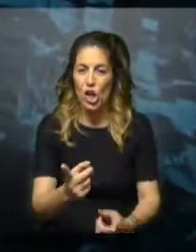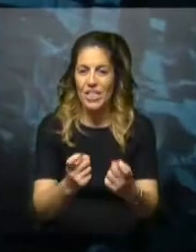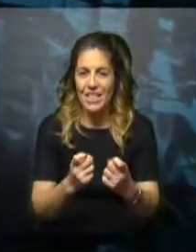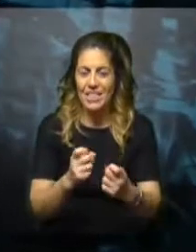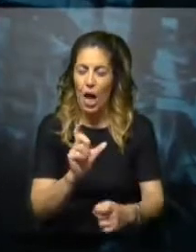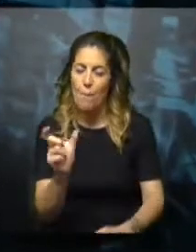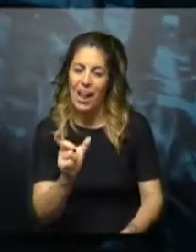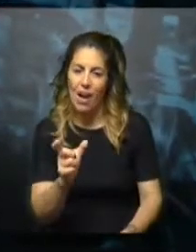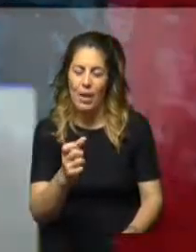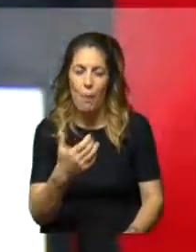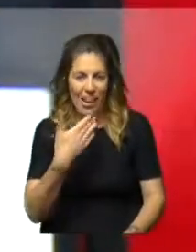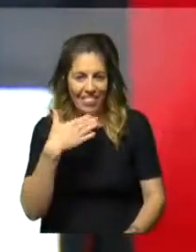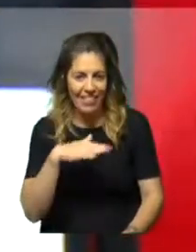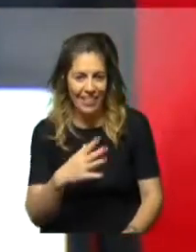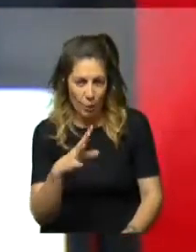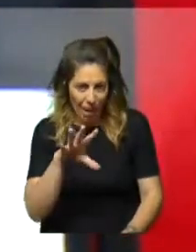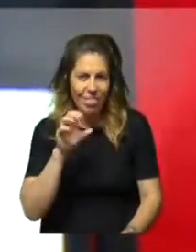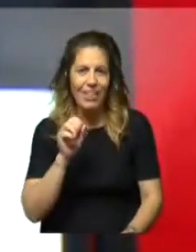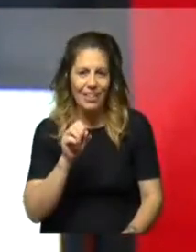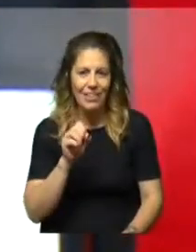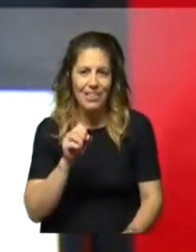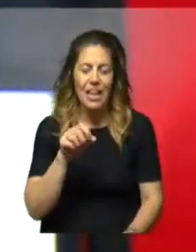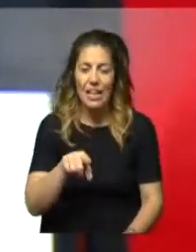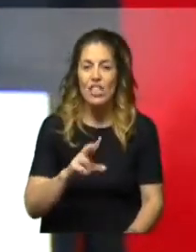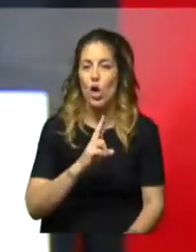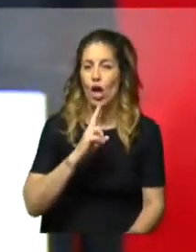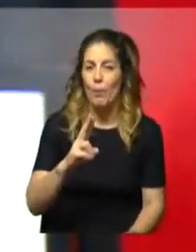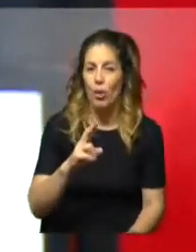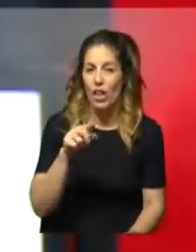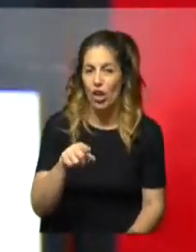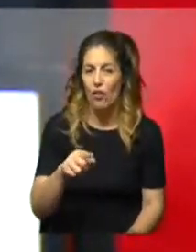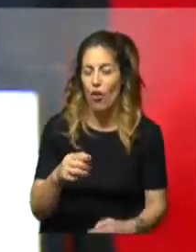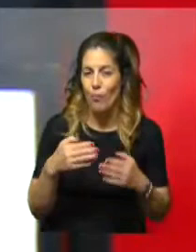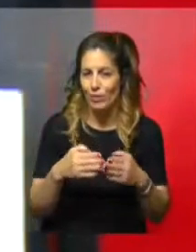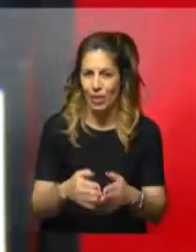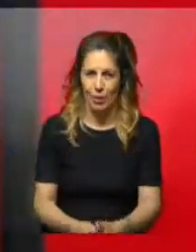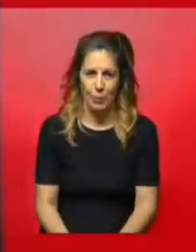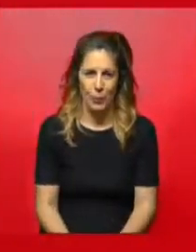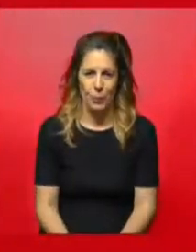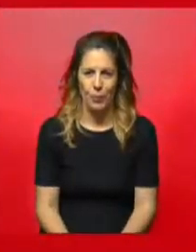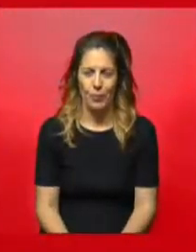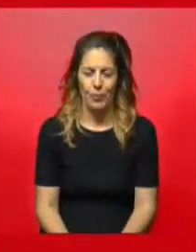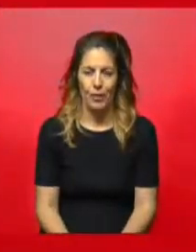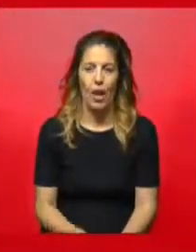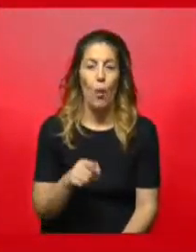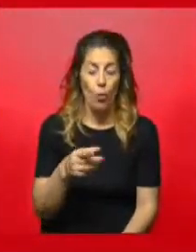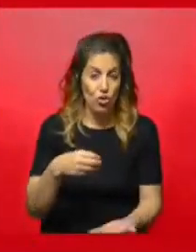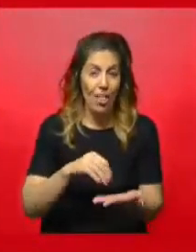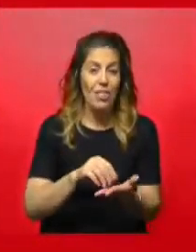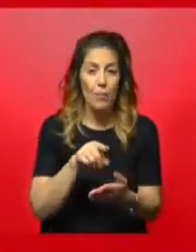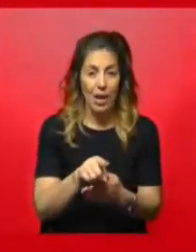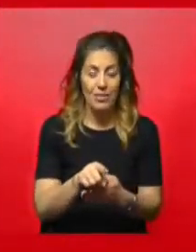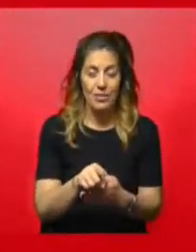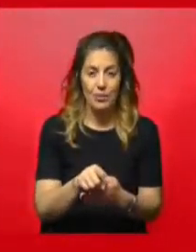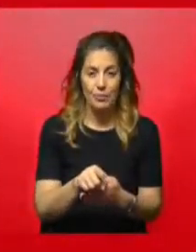comprenderse entonces me parece que esto Responde lo que estamos Además este